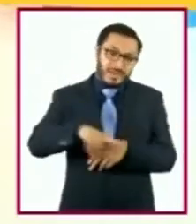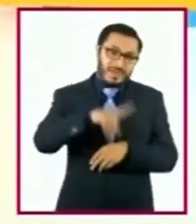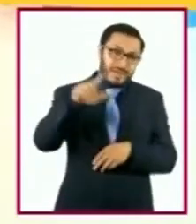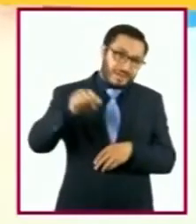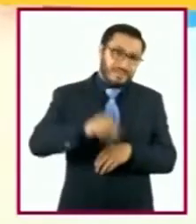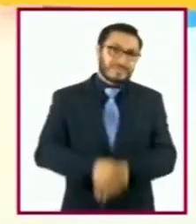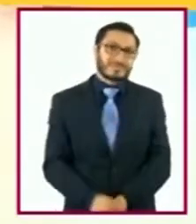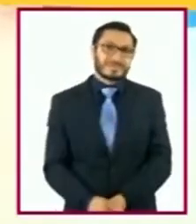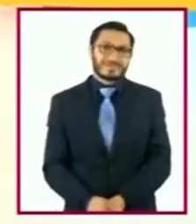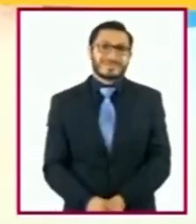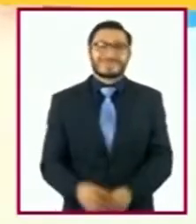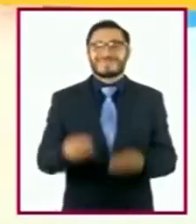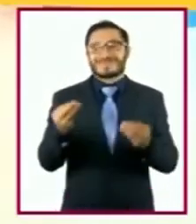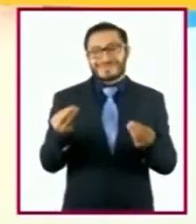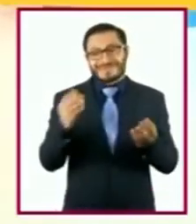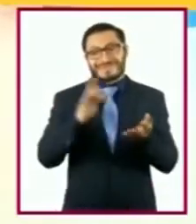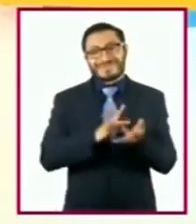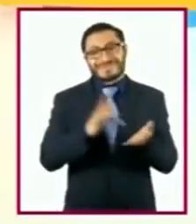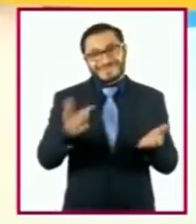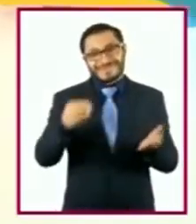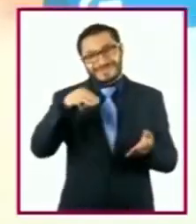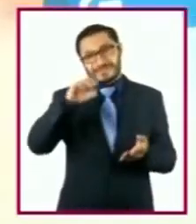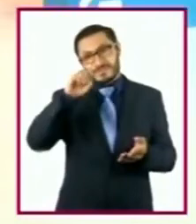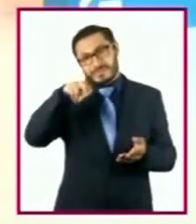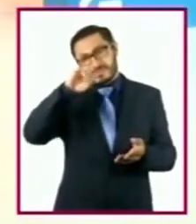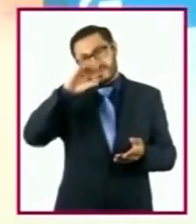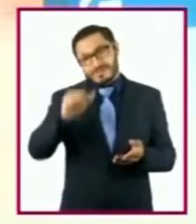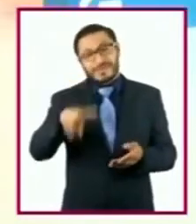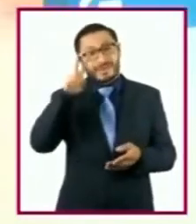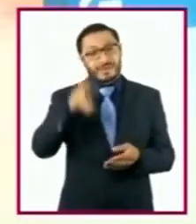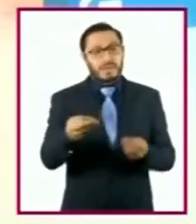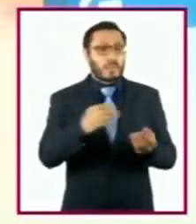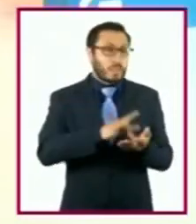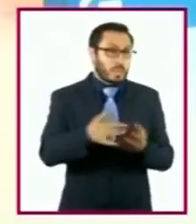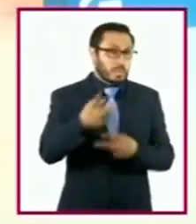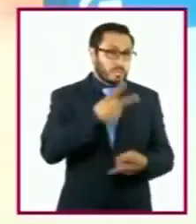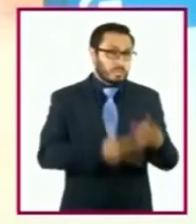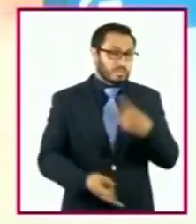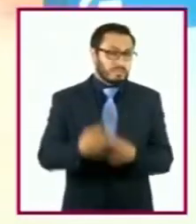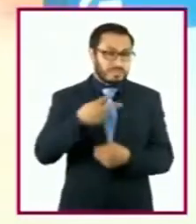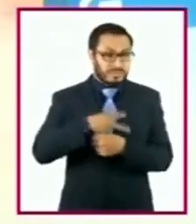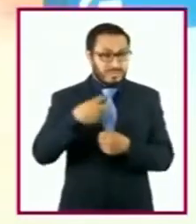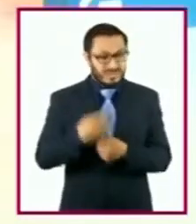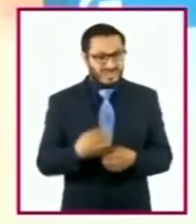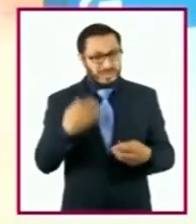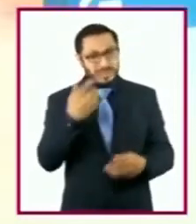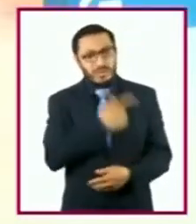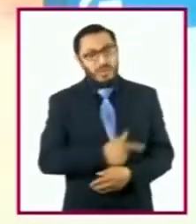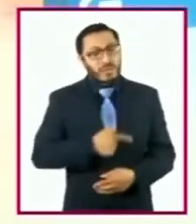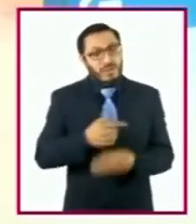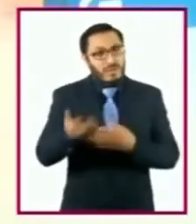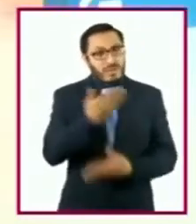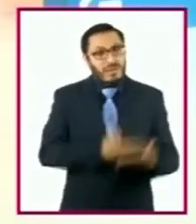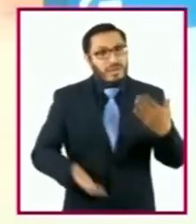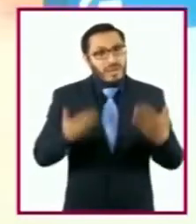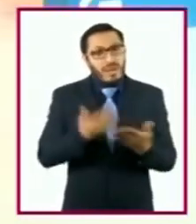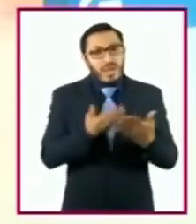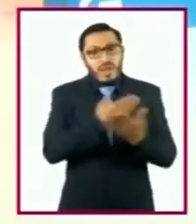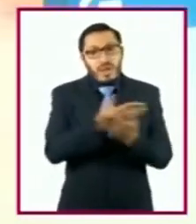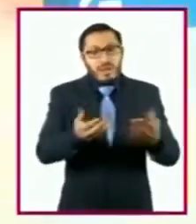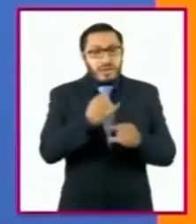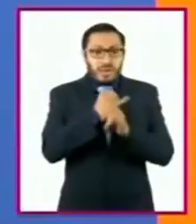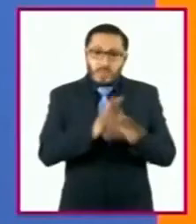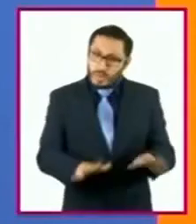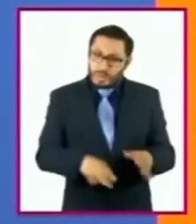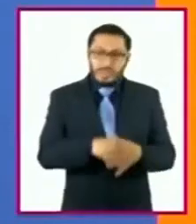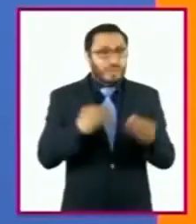ocasiones. Muchas gracias, Mónica. Realmente agradezco estar aquí. Me ha gustado mucho compartir con ustedes esta